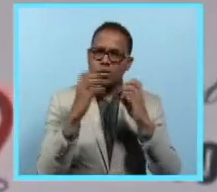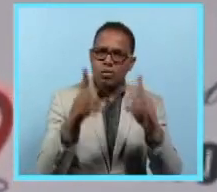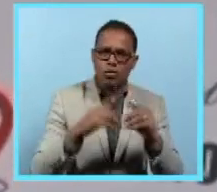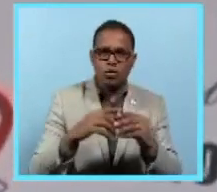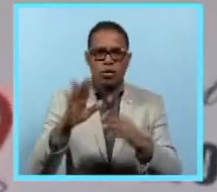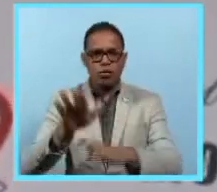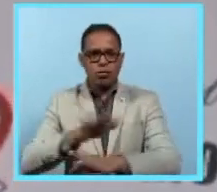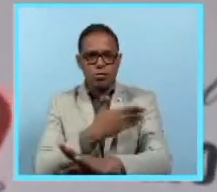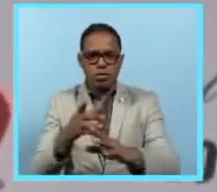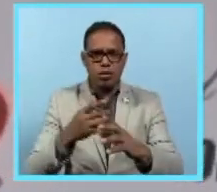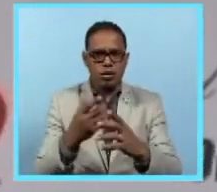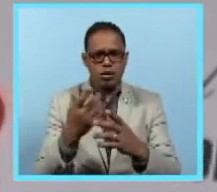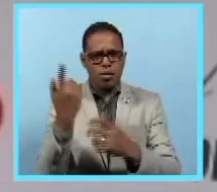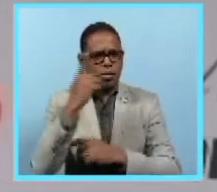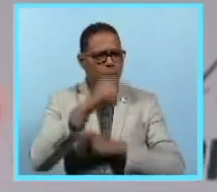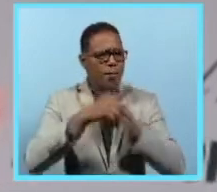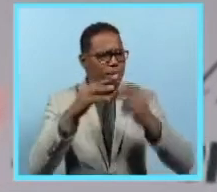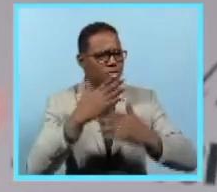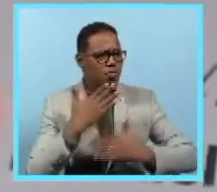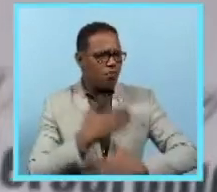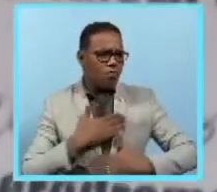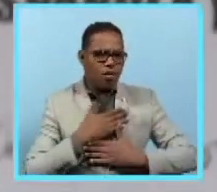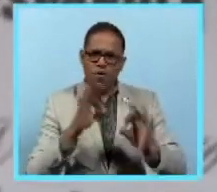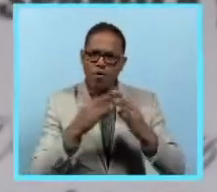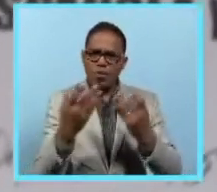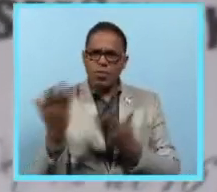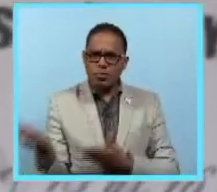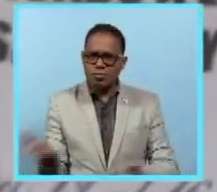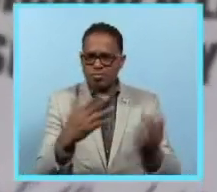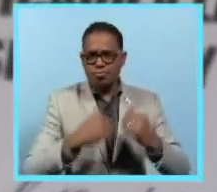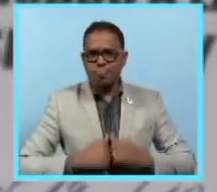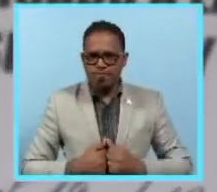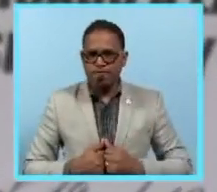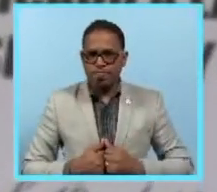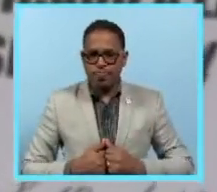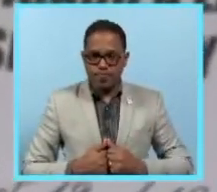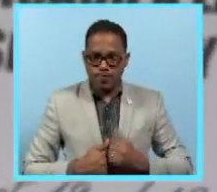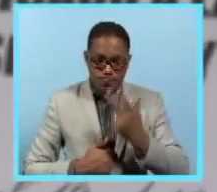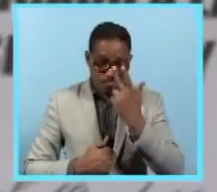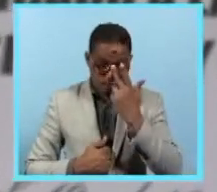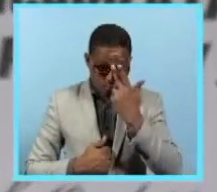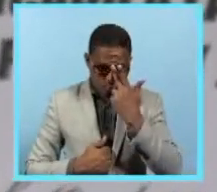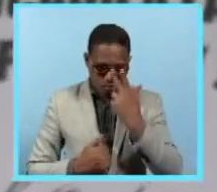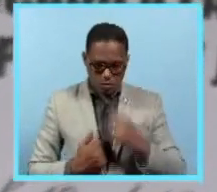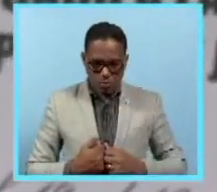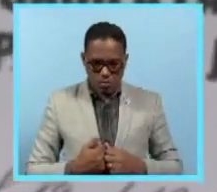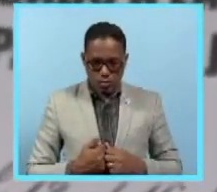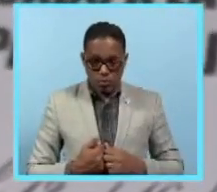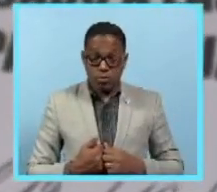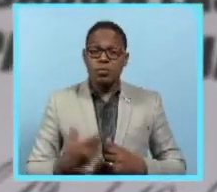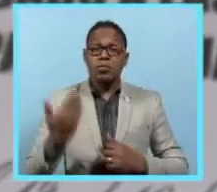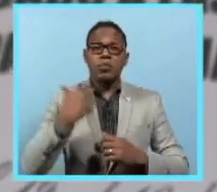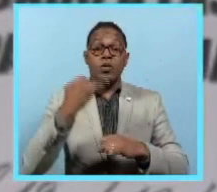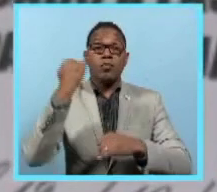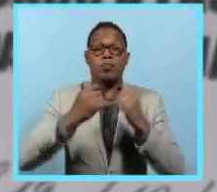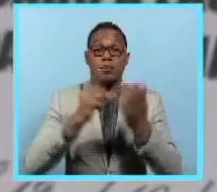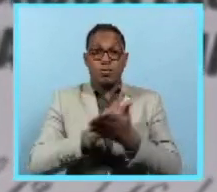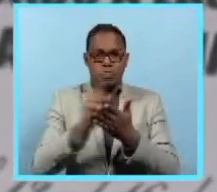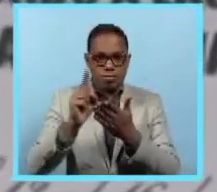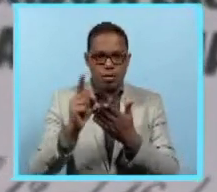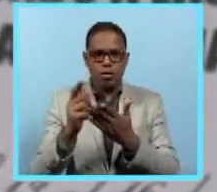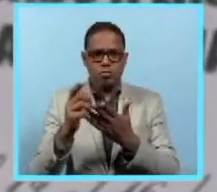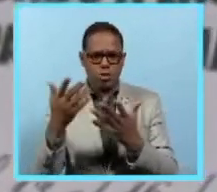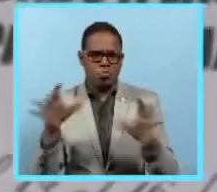artísticas, para el disfrute de todas las familias. No hay habitaciones disponibles ya para ese fin de semana, pero